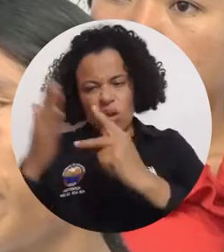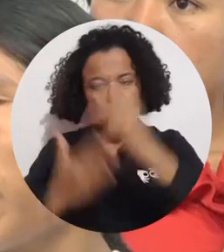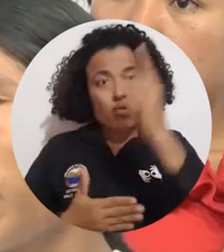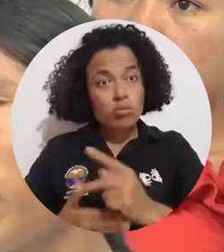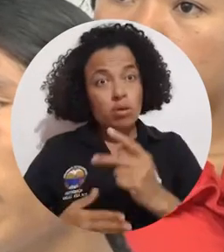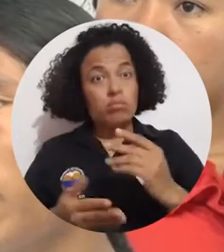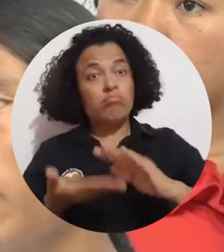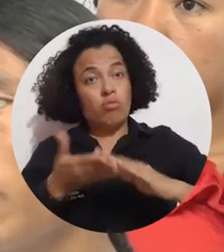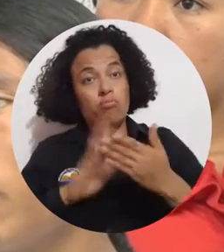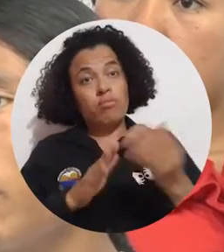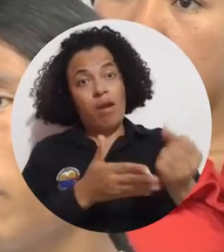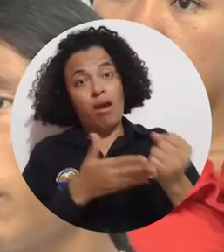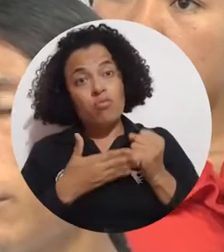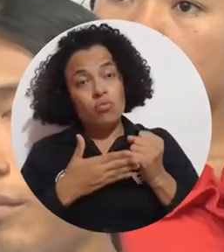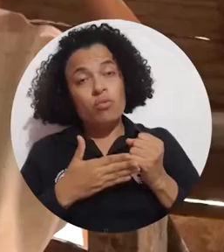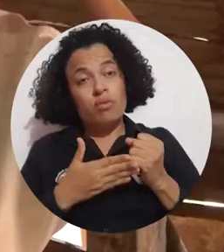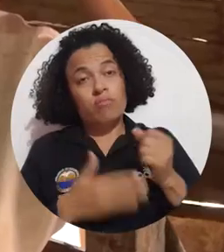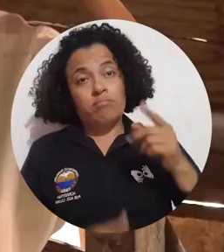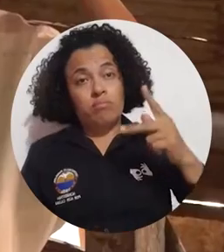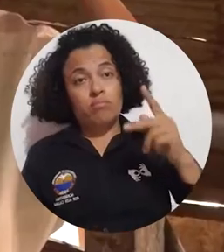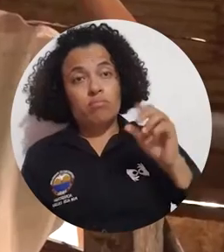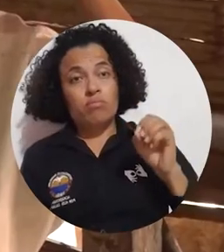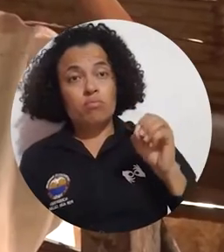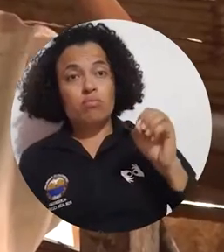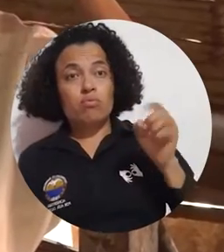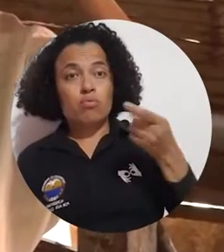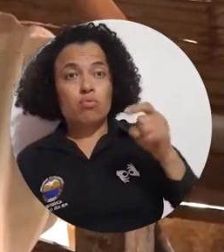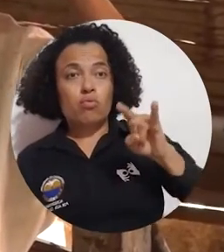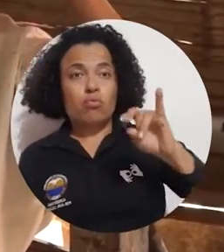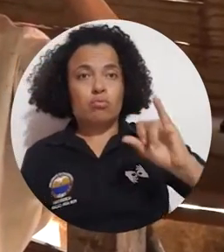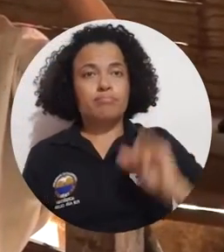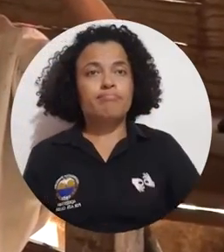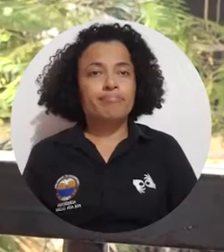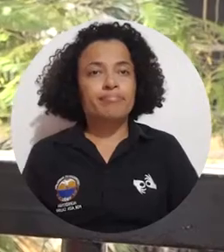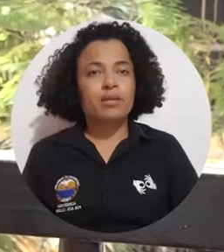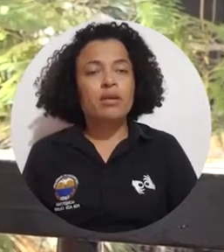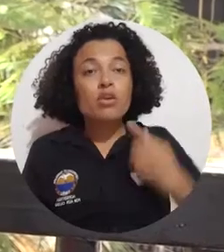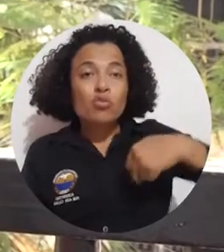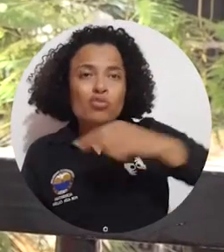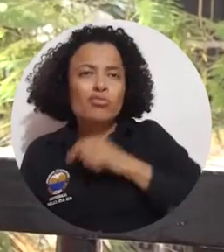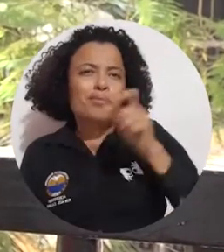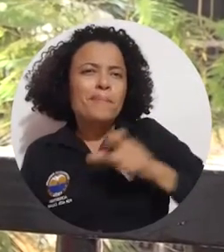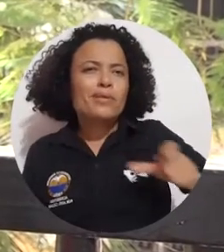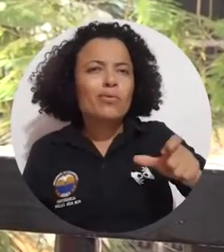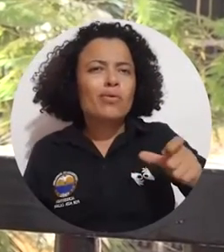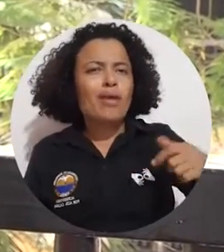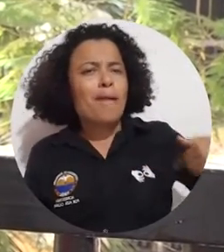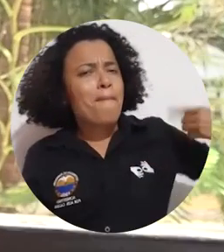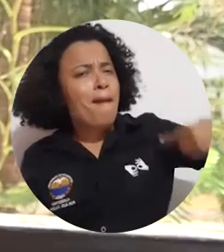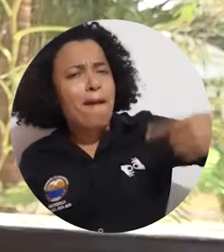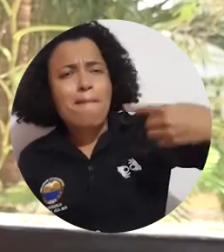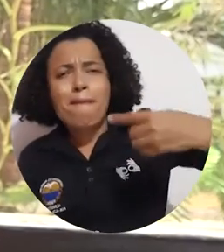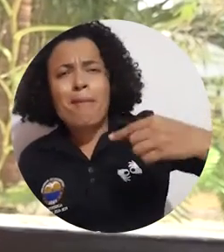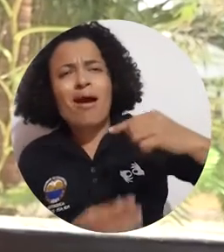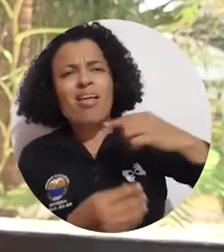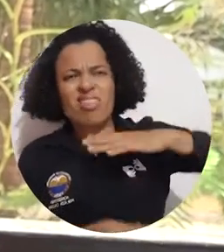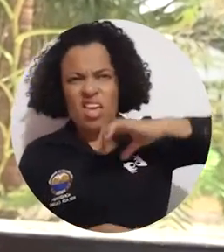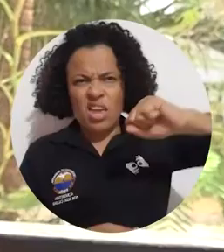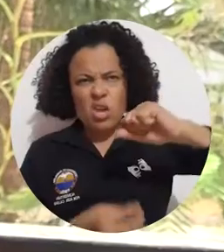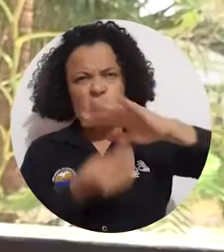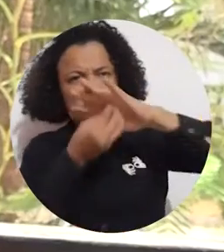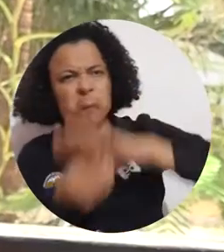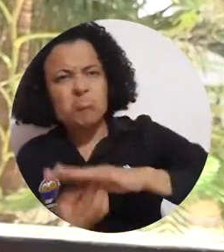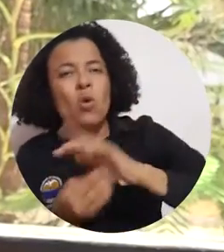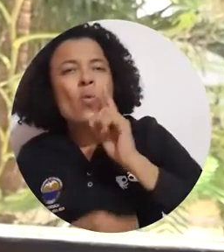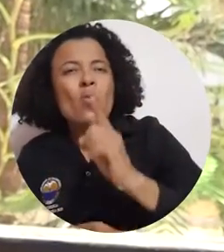para formar proyectos y eso nos ayudará mucho dentro de la comunidad Kogi. Somos personas que se nos ha vulnerado